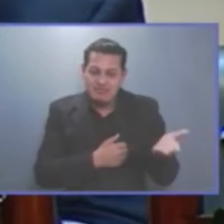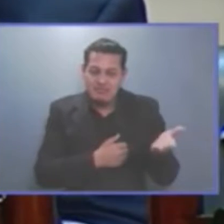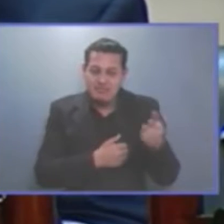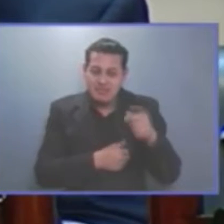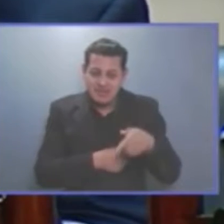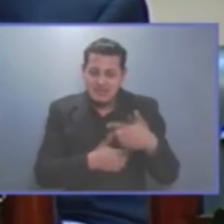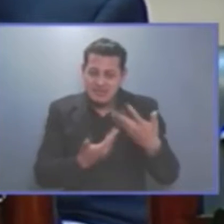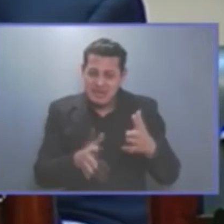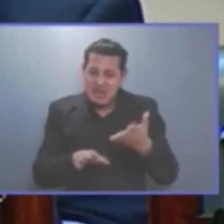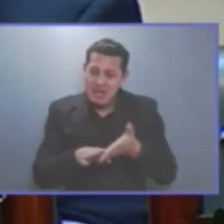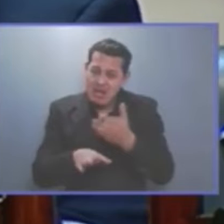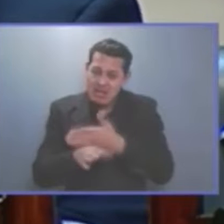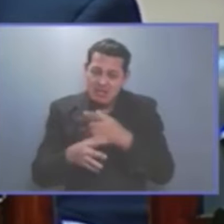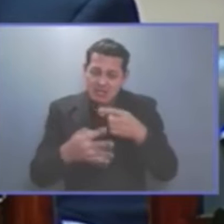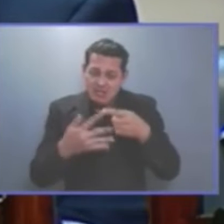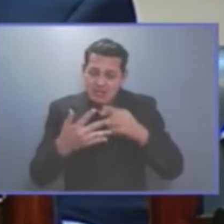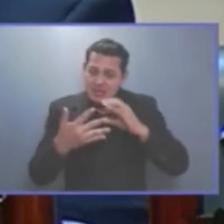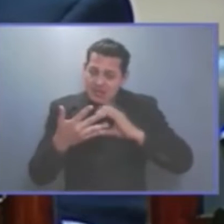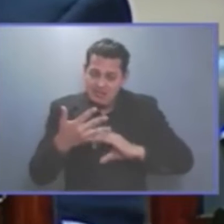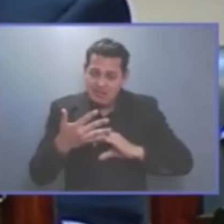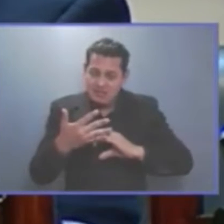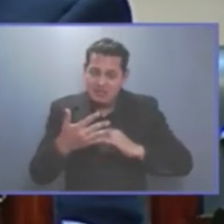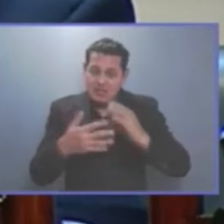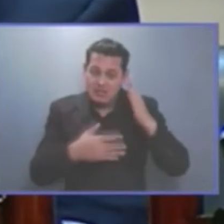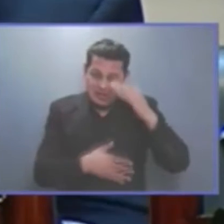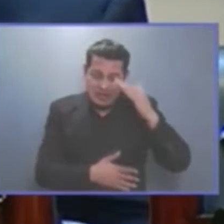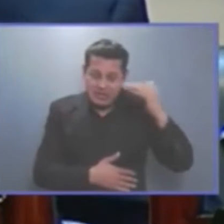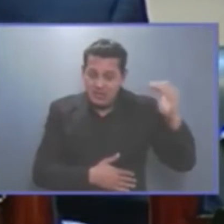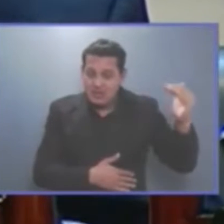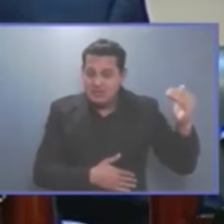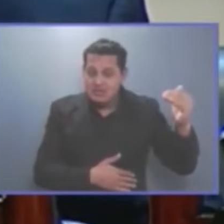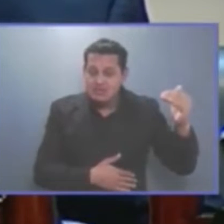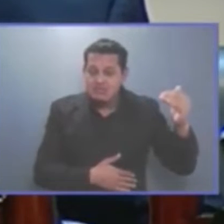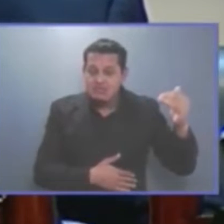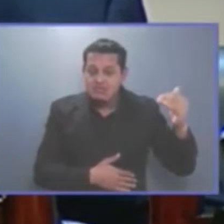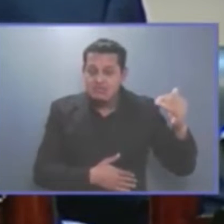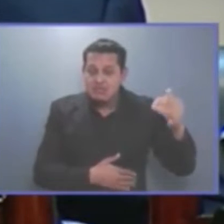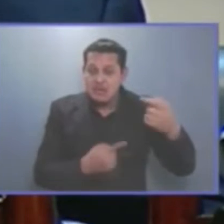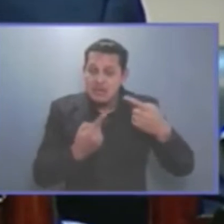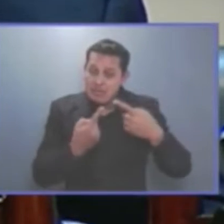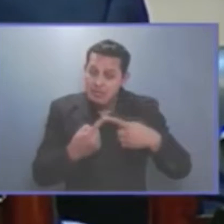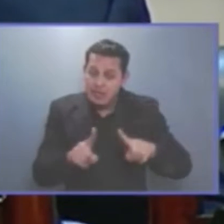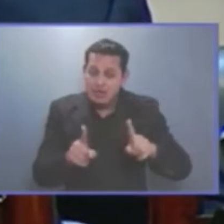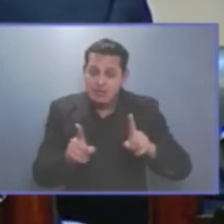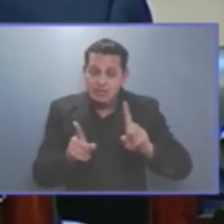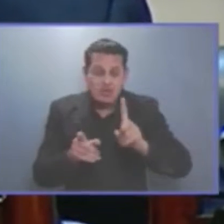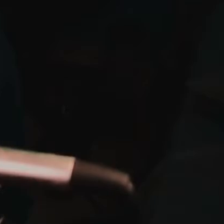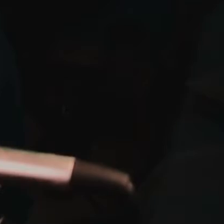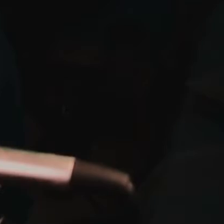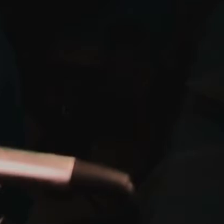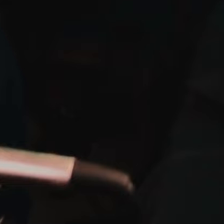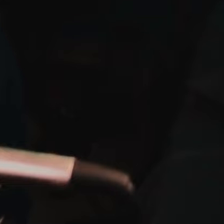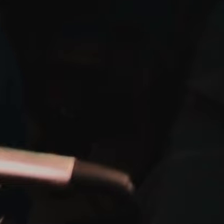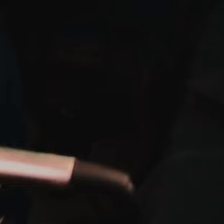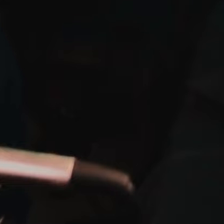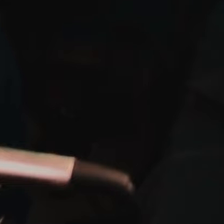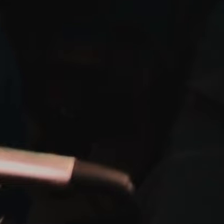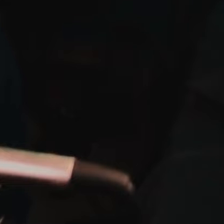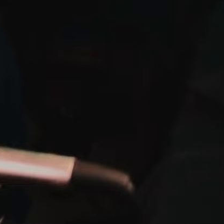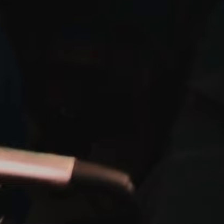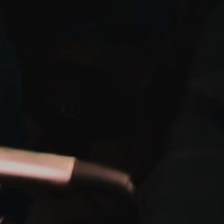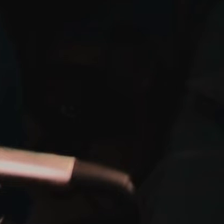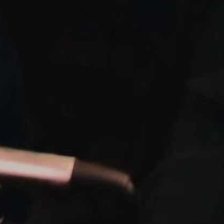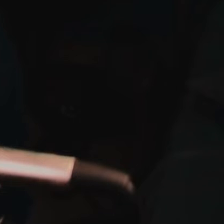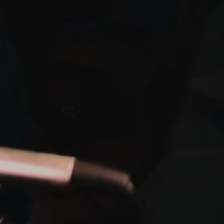ese es un precepto constitucional del país pero es universal como escucharon